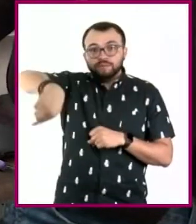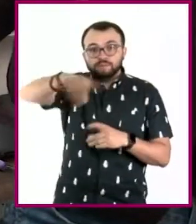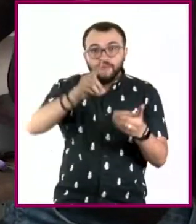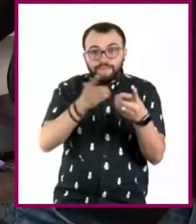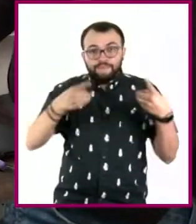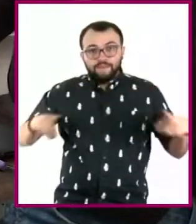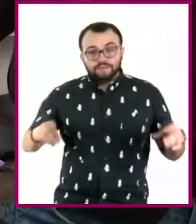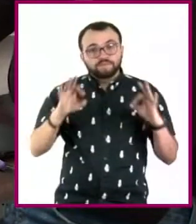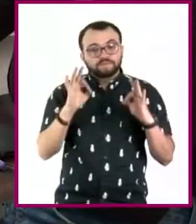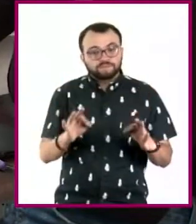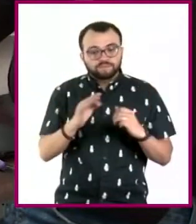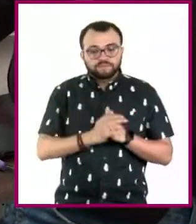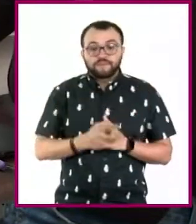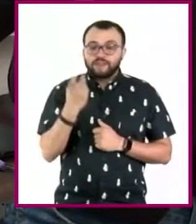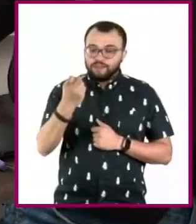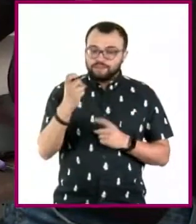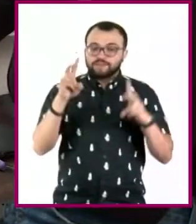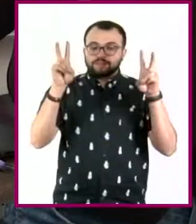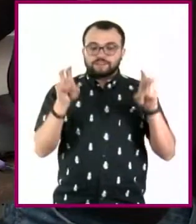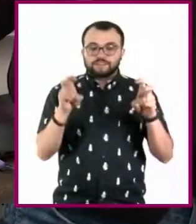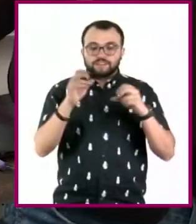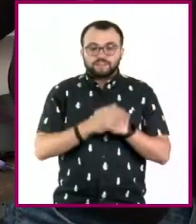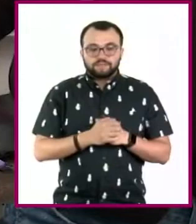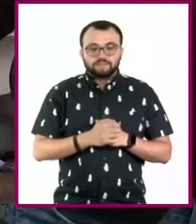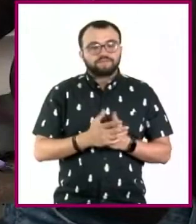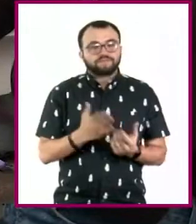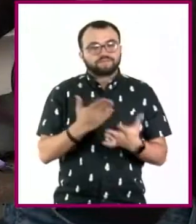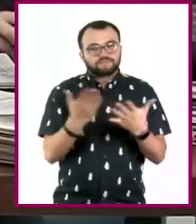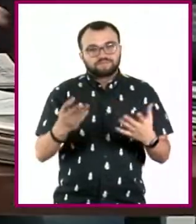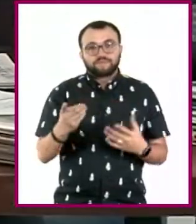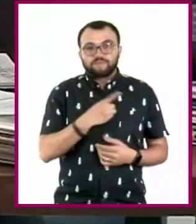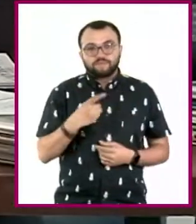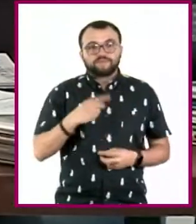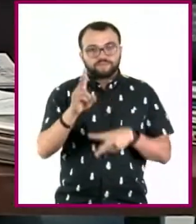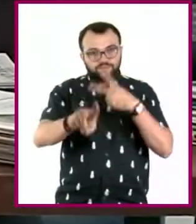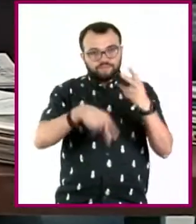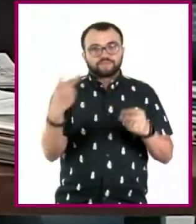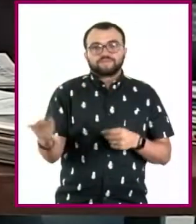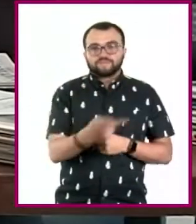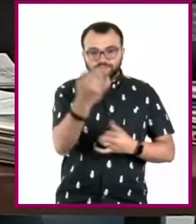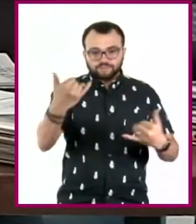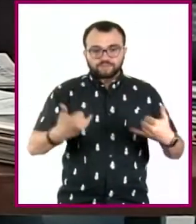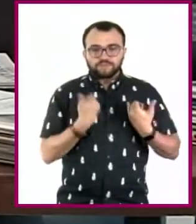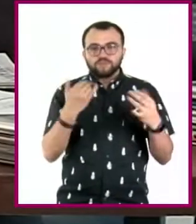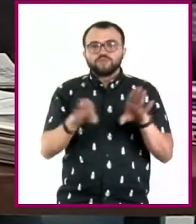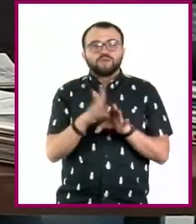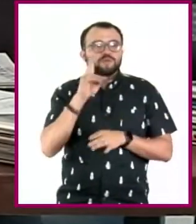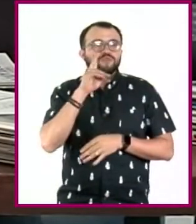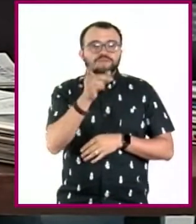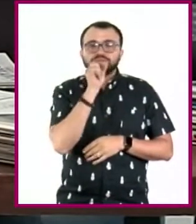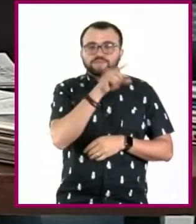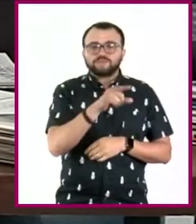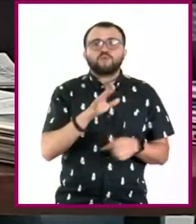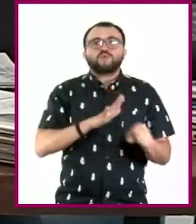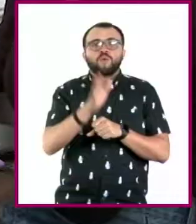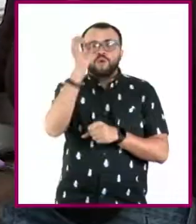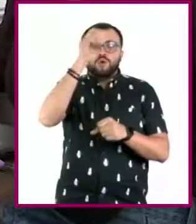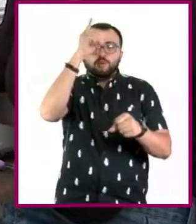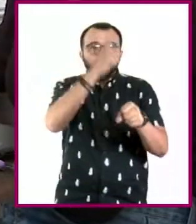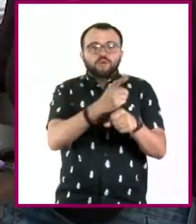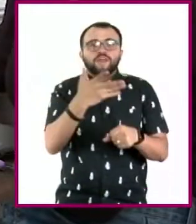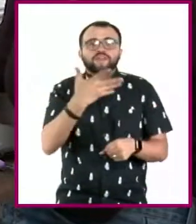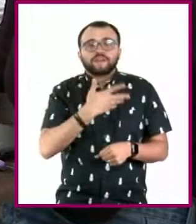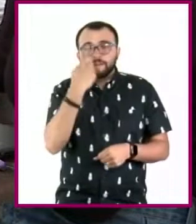tema. Está bien. Entonces hay que preguntar a los jóvenes cómo se ven a sí mismos, qué oportunidades tienen para estudiar y